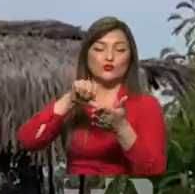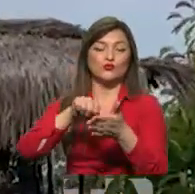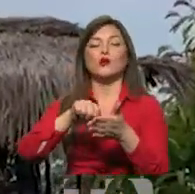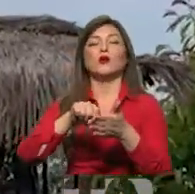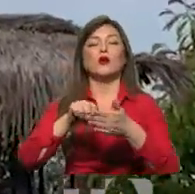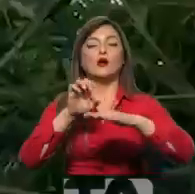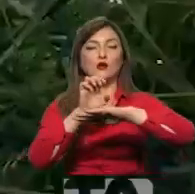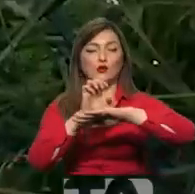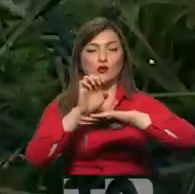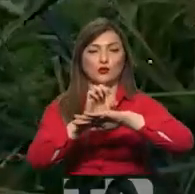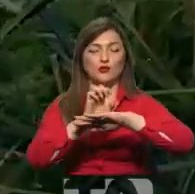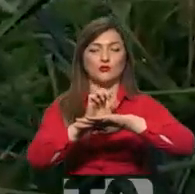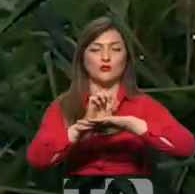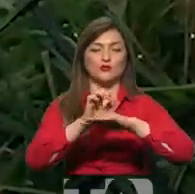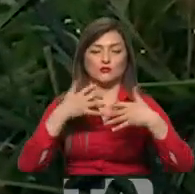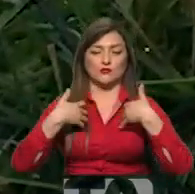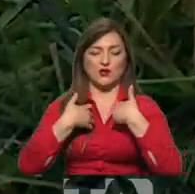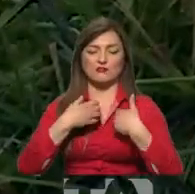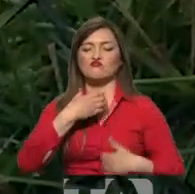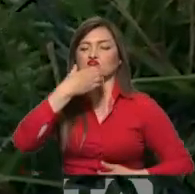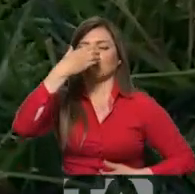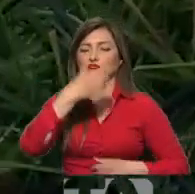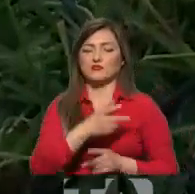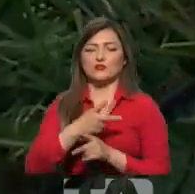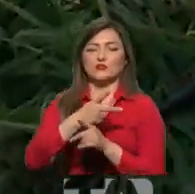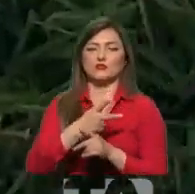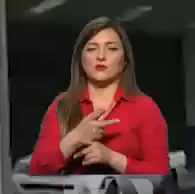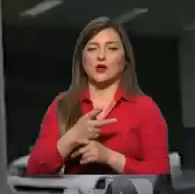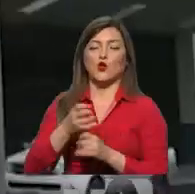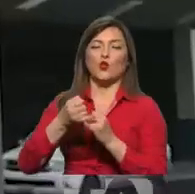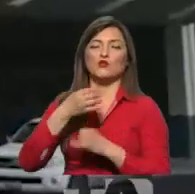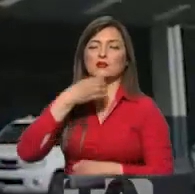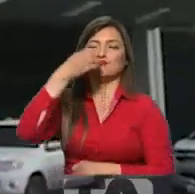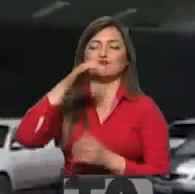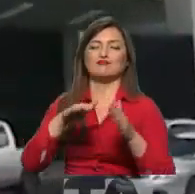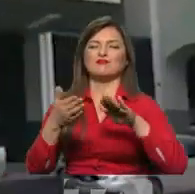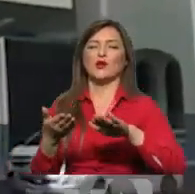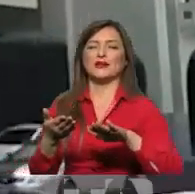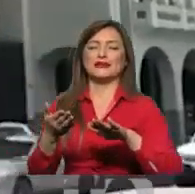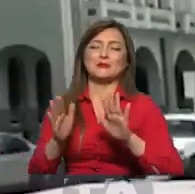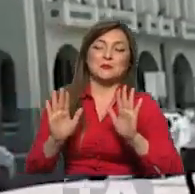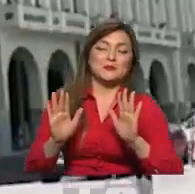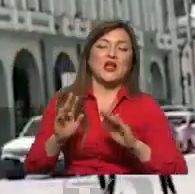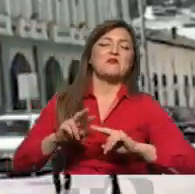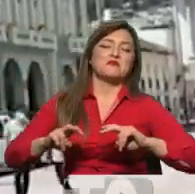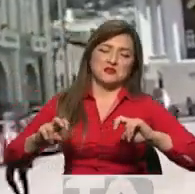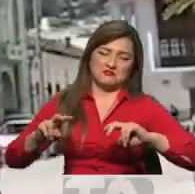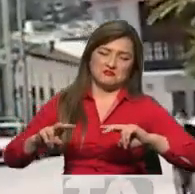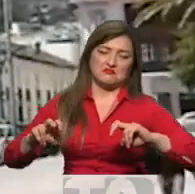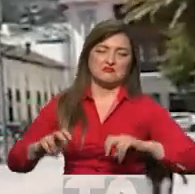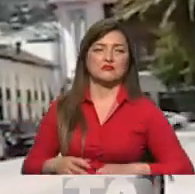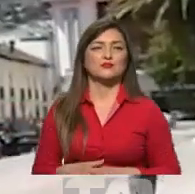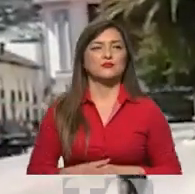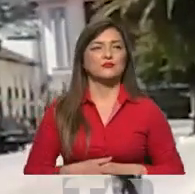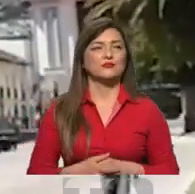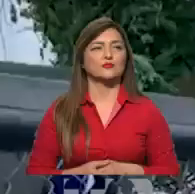cuidar de estas especies exóticas y las circunstancias o causas de la muerte de esta última jirafa serán investigadas, según anunció el